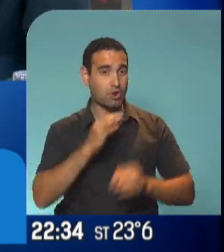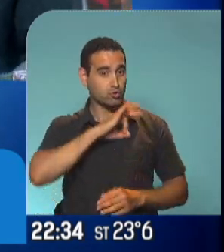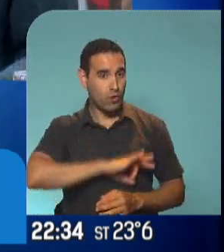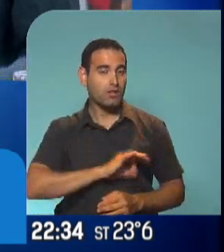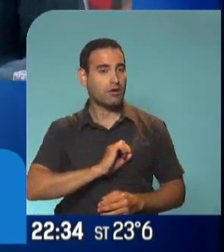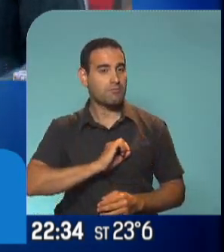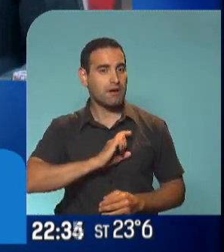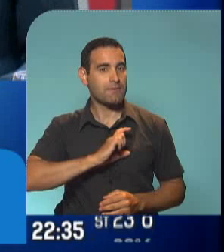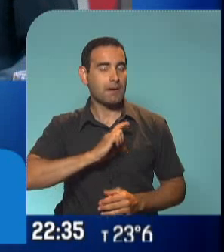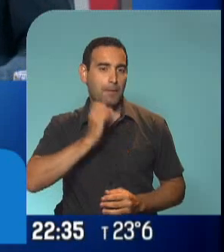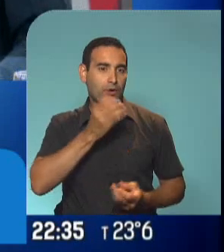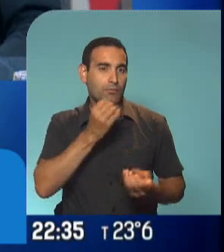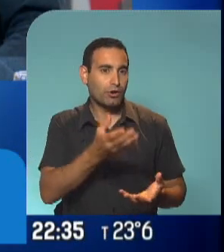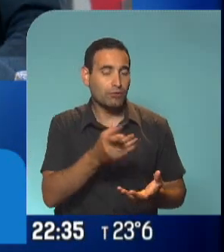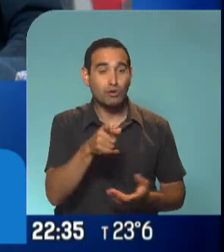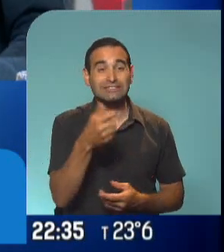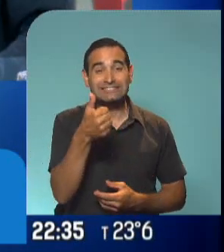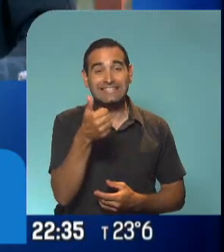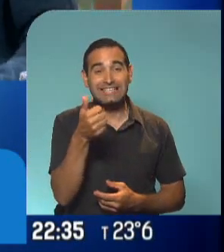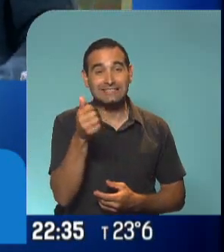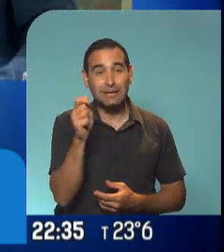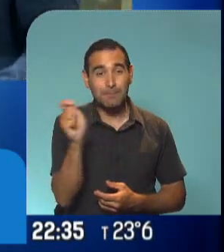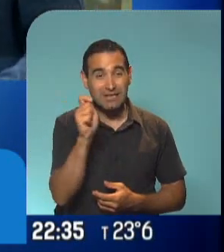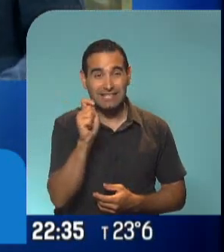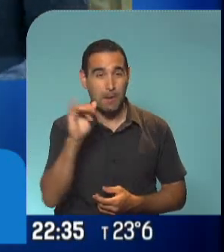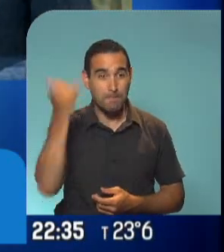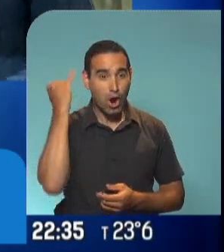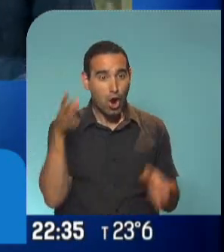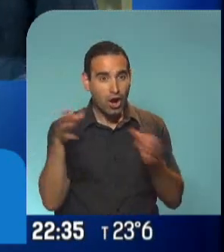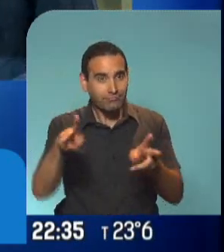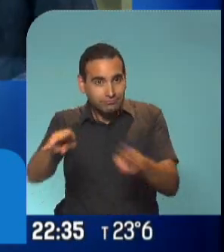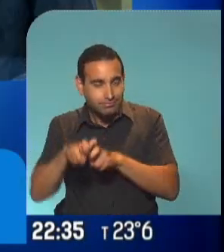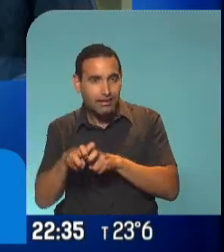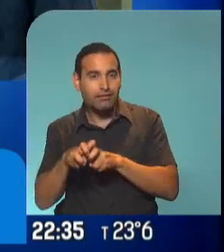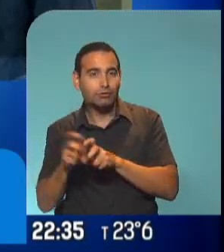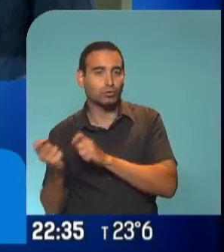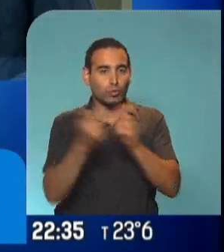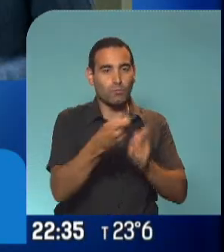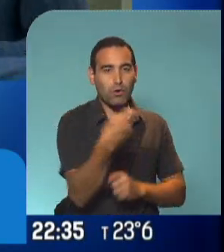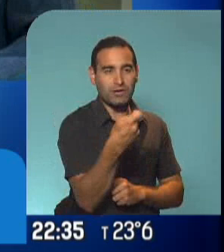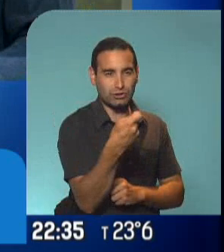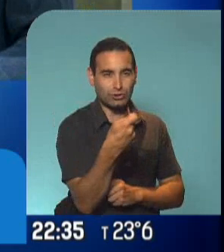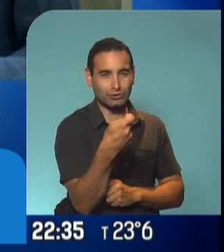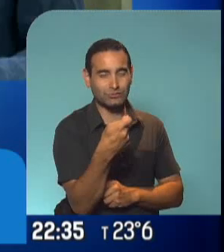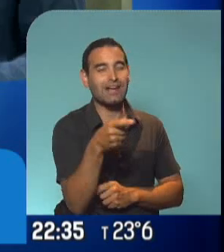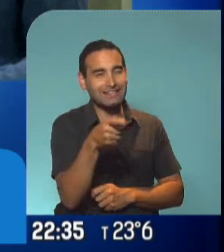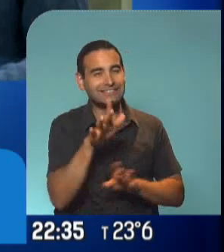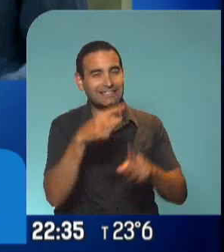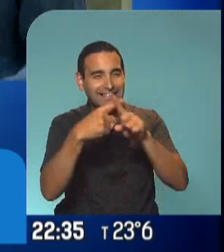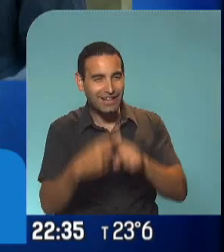percibís. Por lo tanto, son tus 6 mejores meses en términos de ingreso. ¿Qué hace esta reforma? Ese es el cálculo para la jubilación. Para la